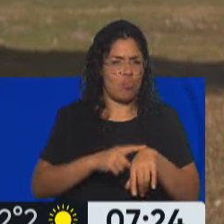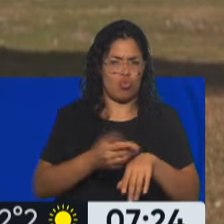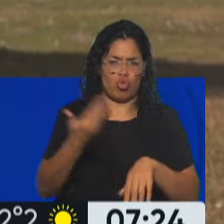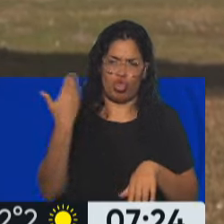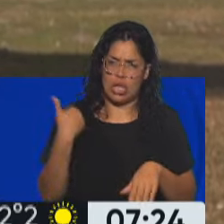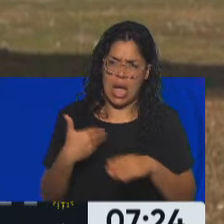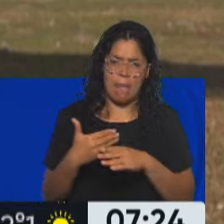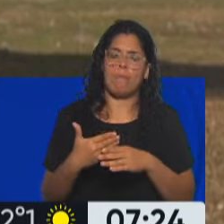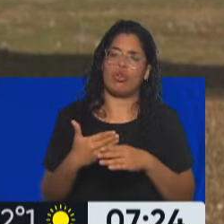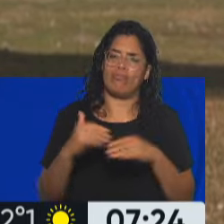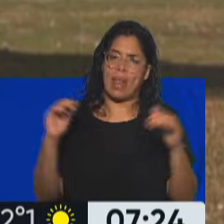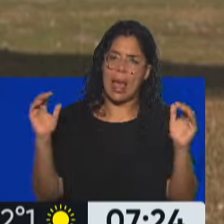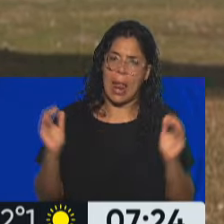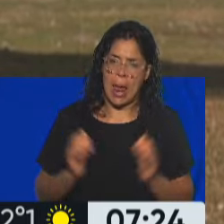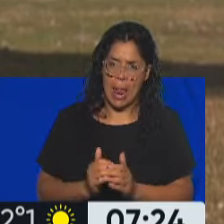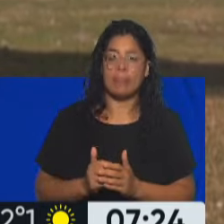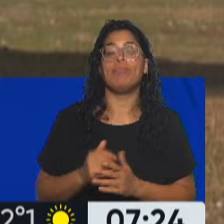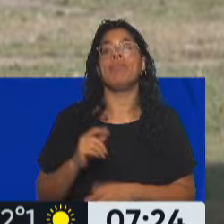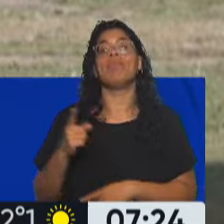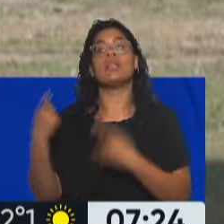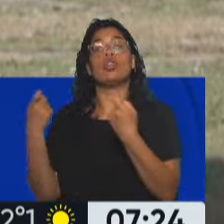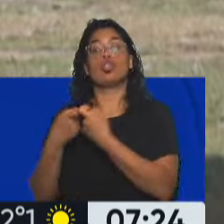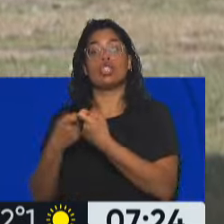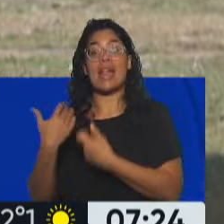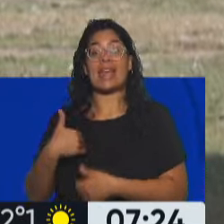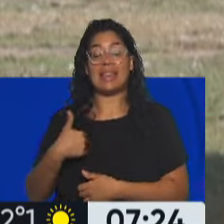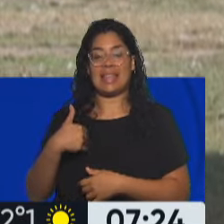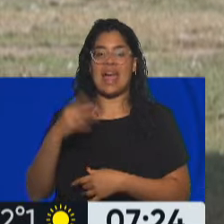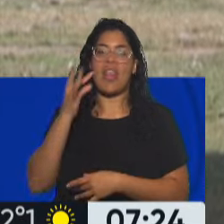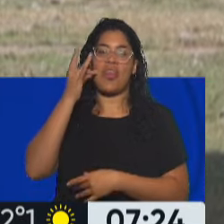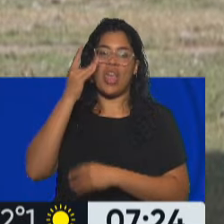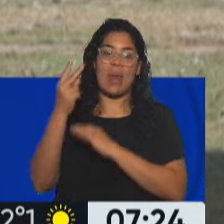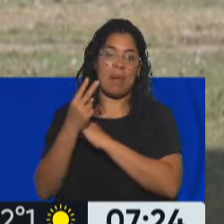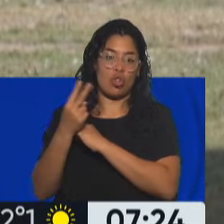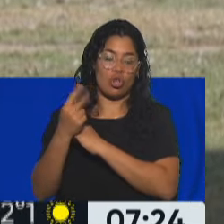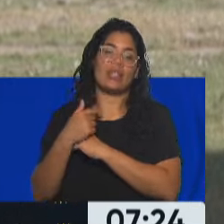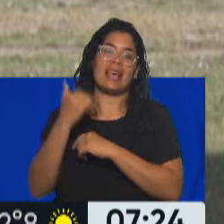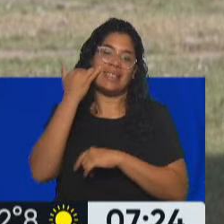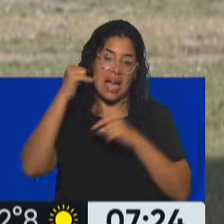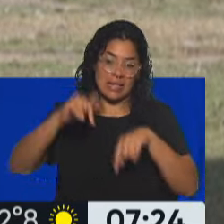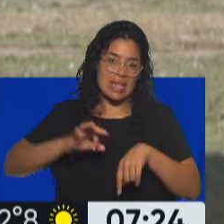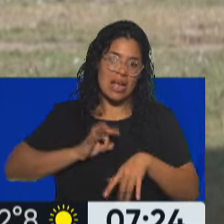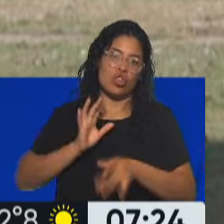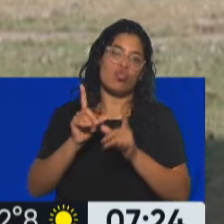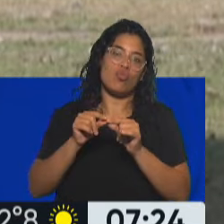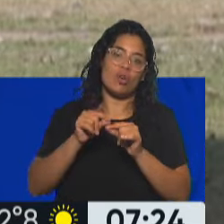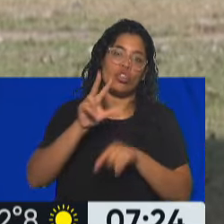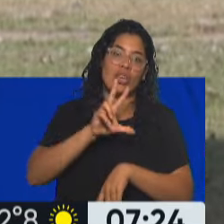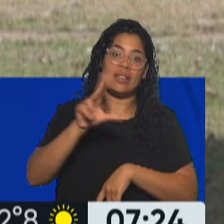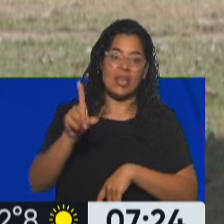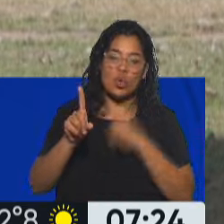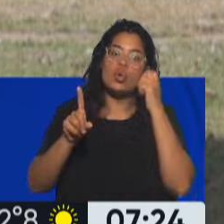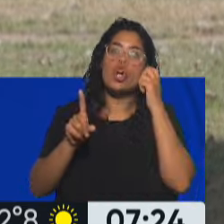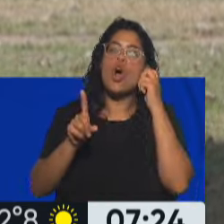que desde la Sociedad Argentina de Dermatología ya hace 31 años, este año festejamos el año 31 de la campaña de prevención de cáncer de